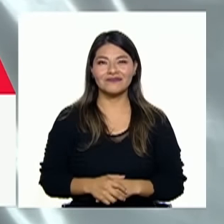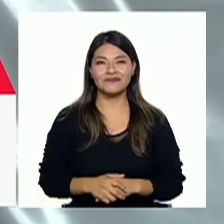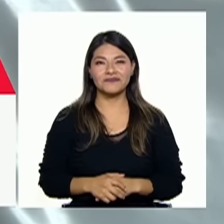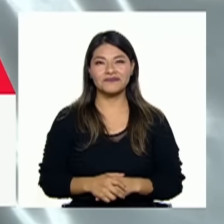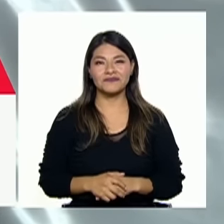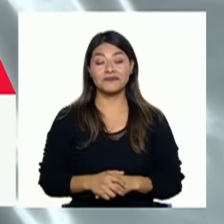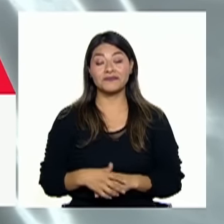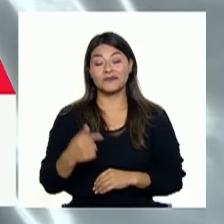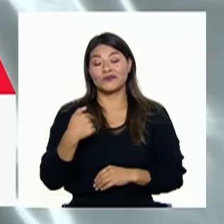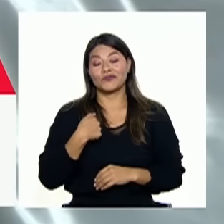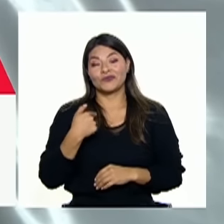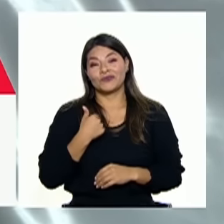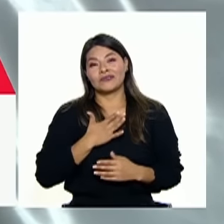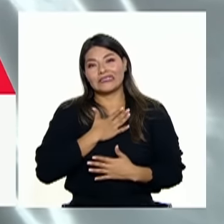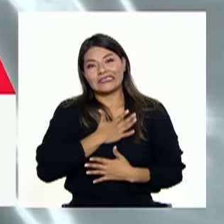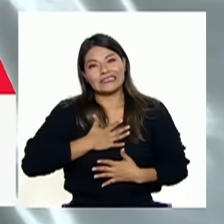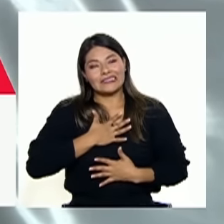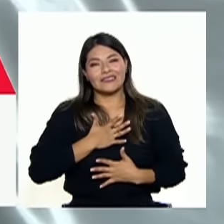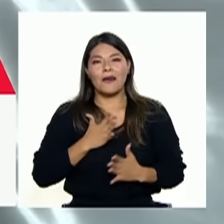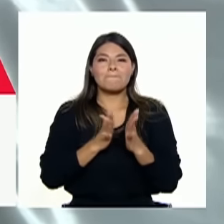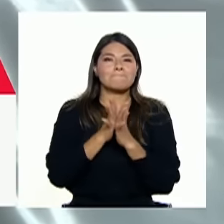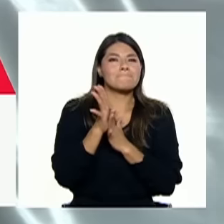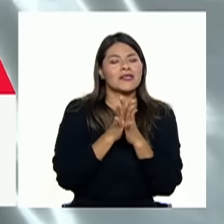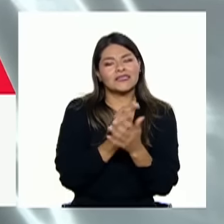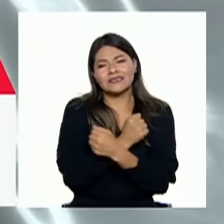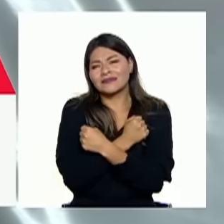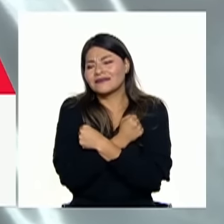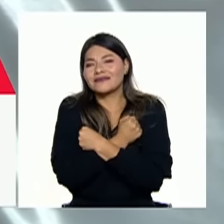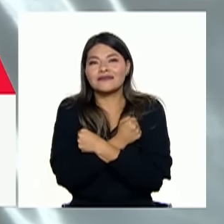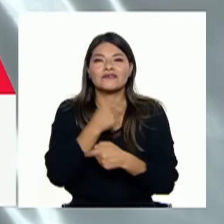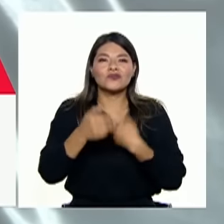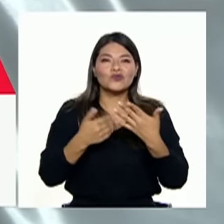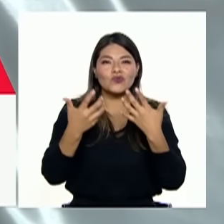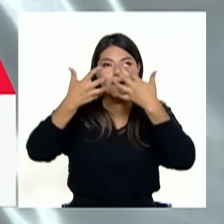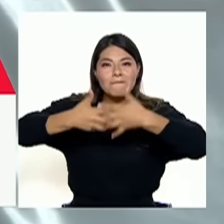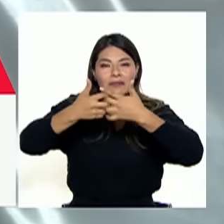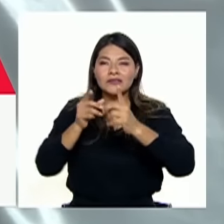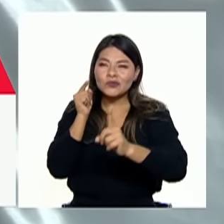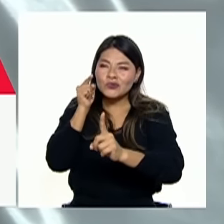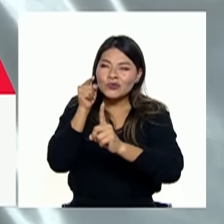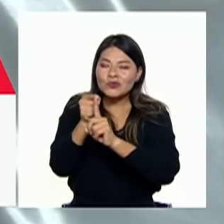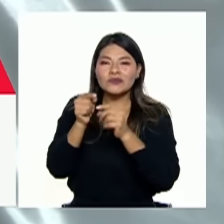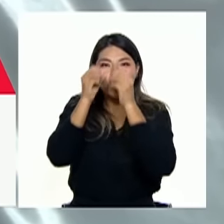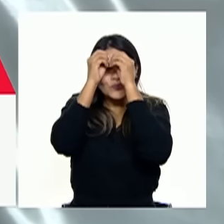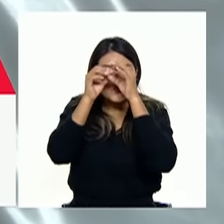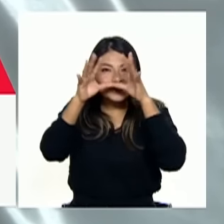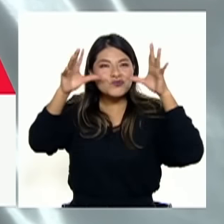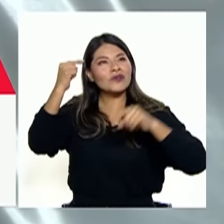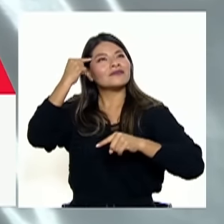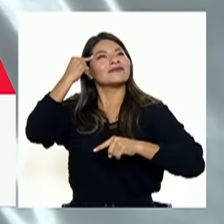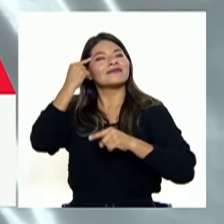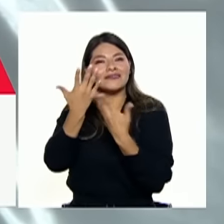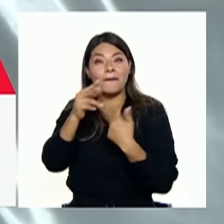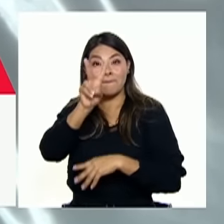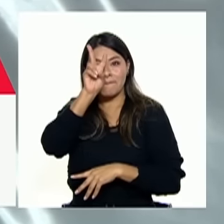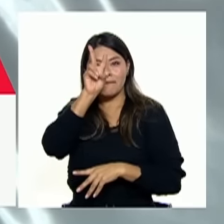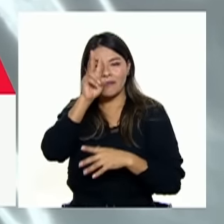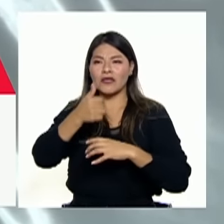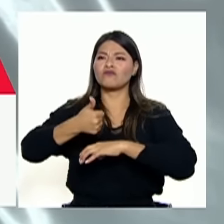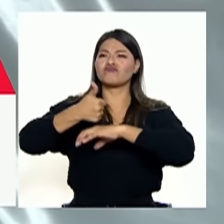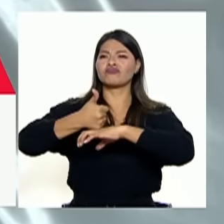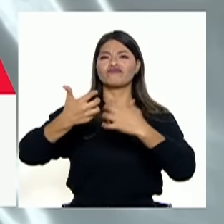Soy un apasionado empresario industrial que sueña con ver el Perú convertido en un